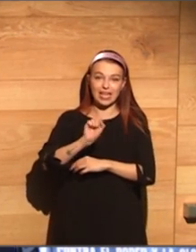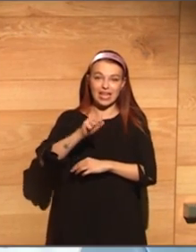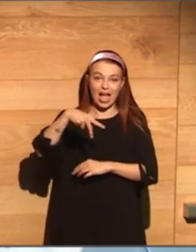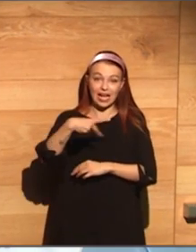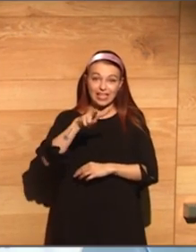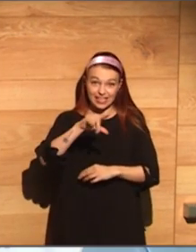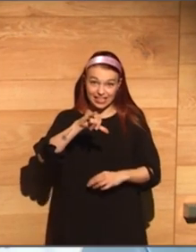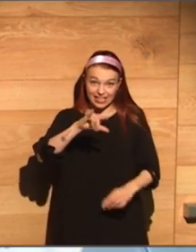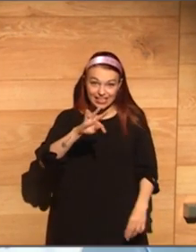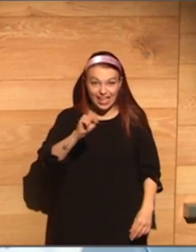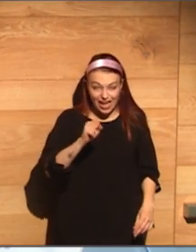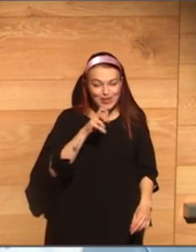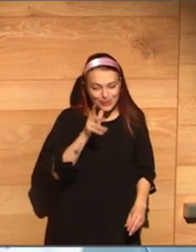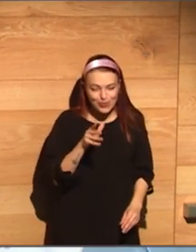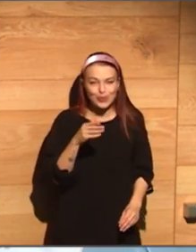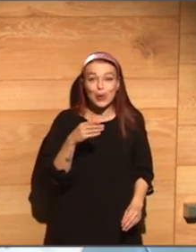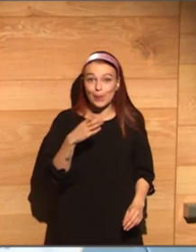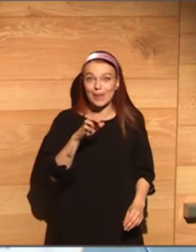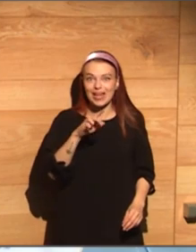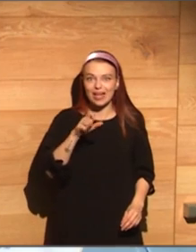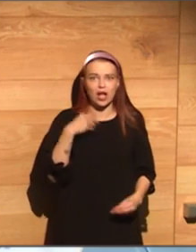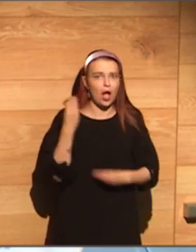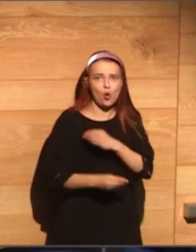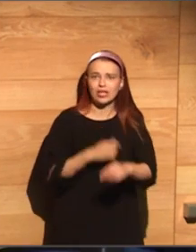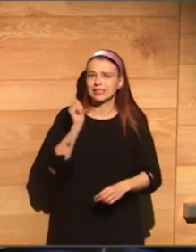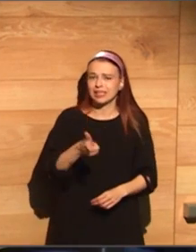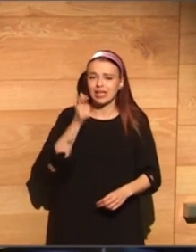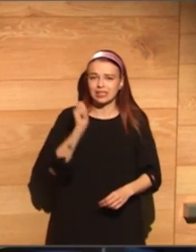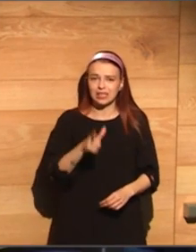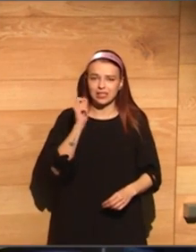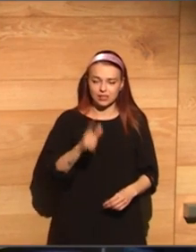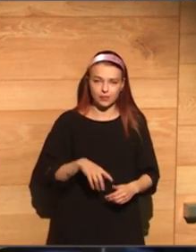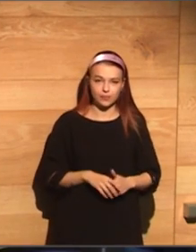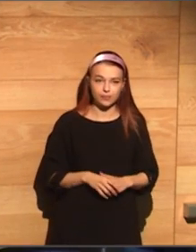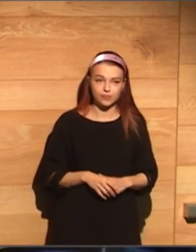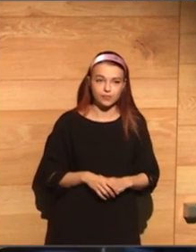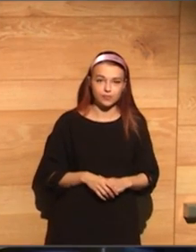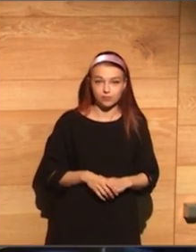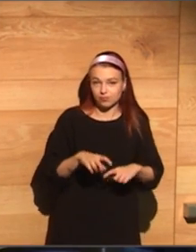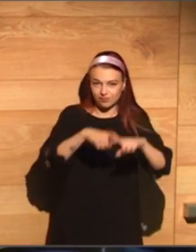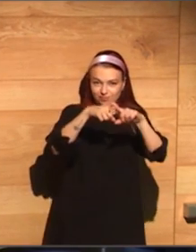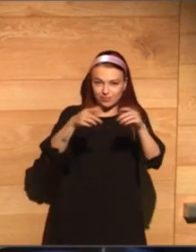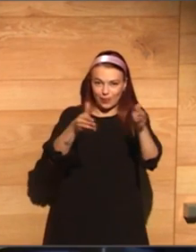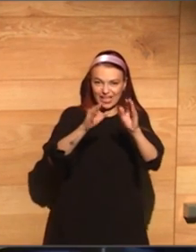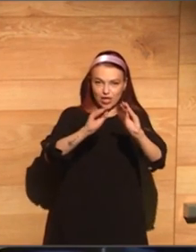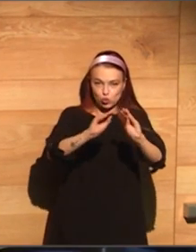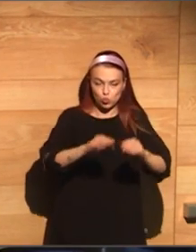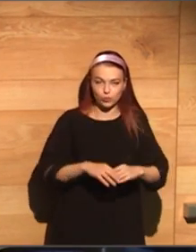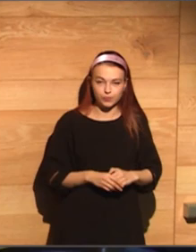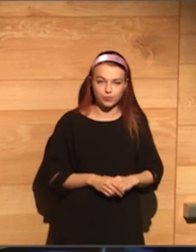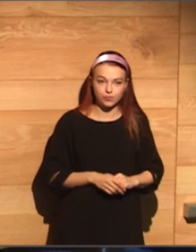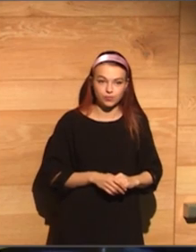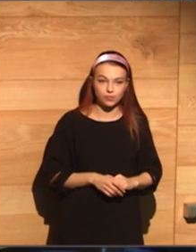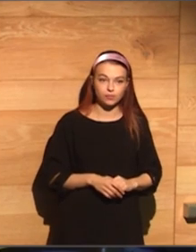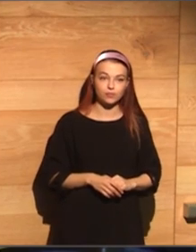Claro. Porque es el instrumento básico con el que él escribía sus películas, con la berlanguita, que son como...